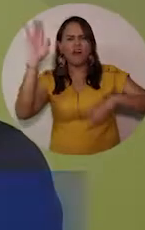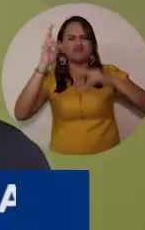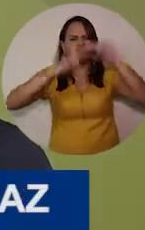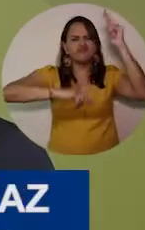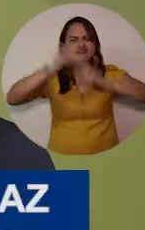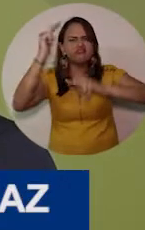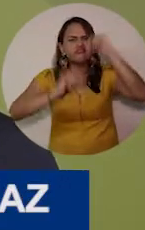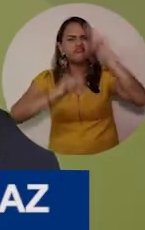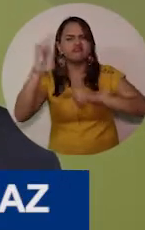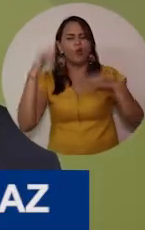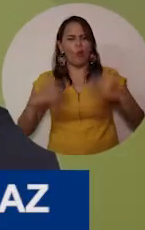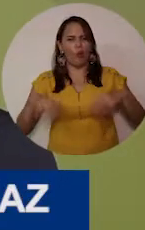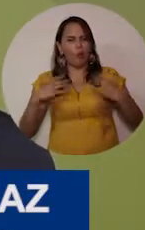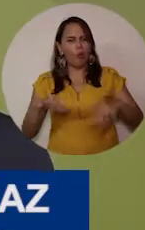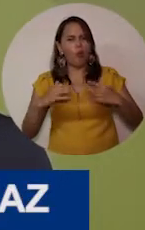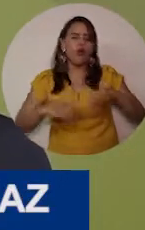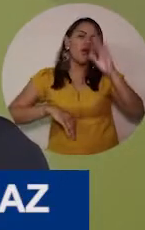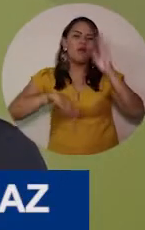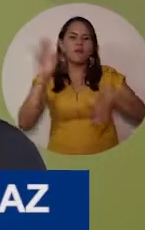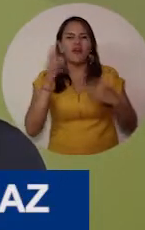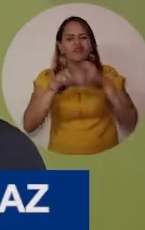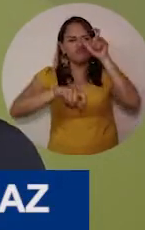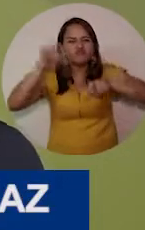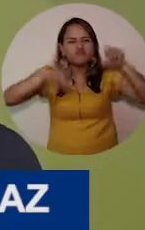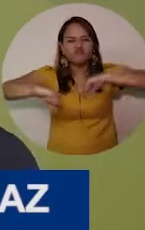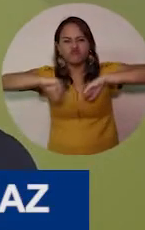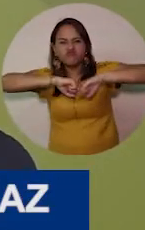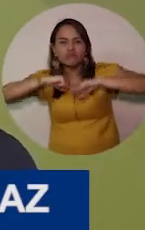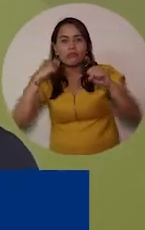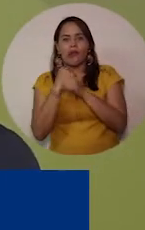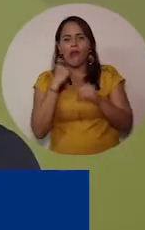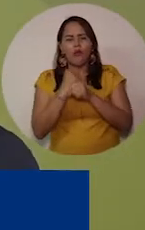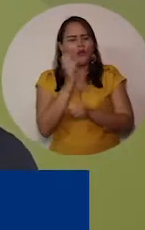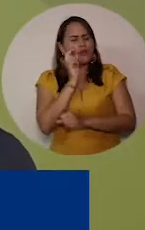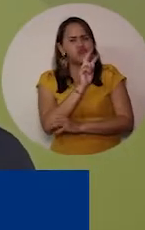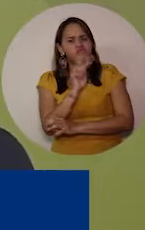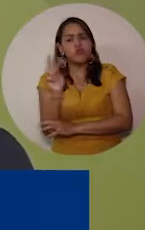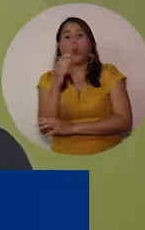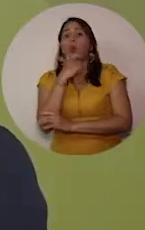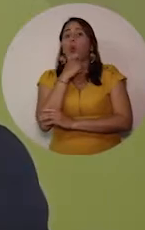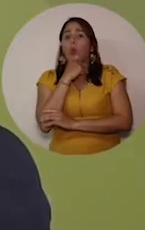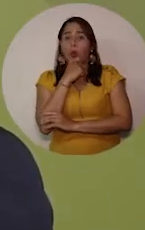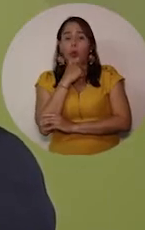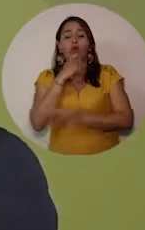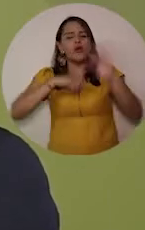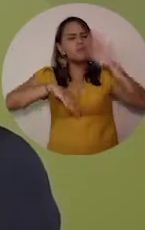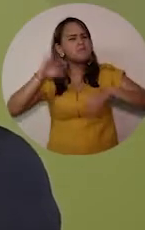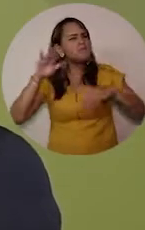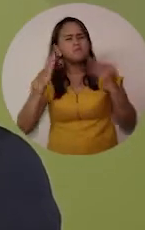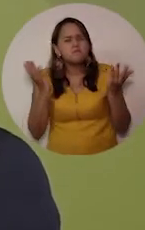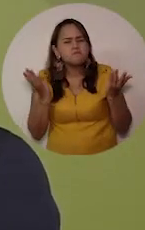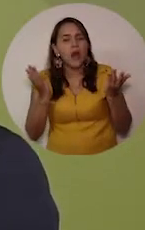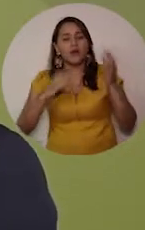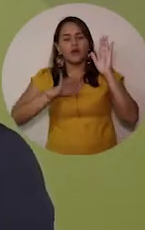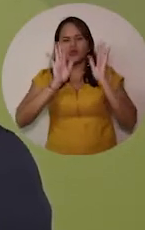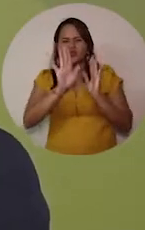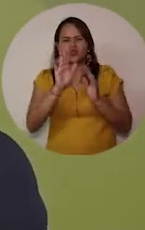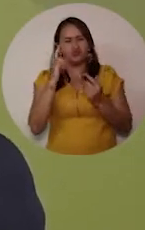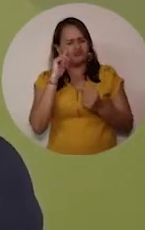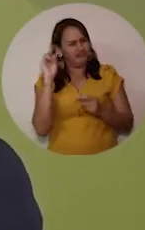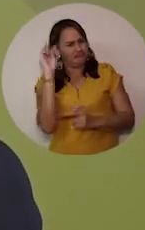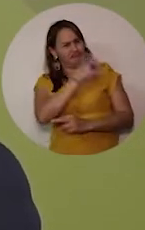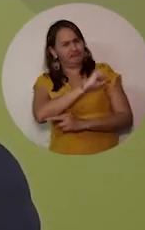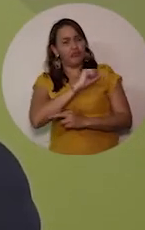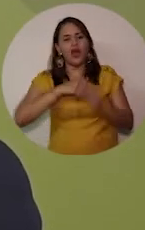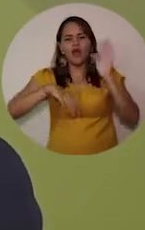infraestructura física, sus recursos humanos y el manejo actual que